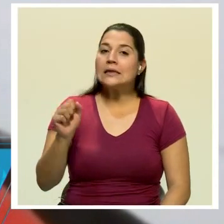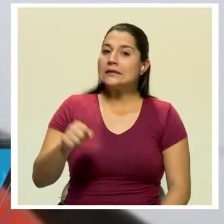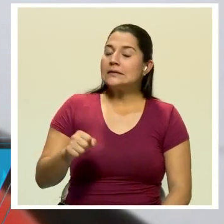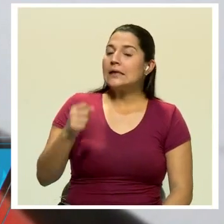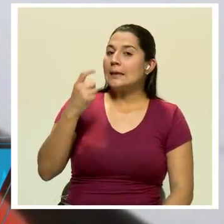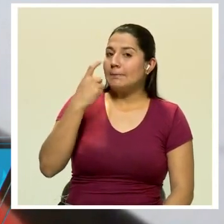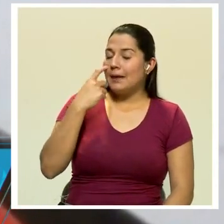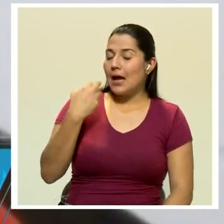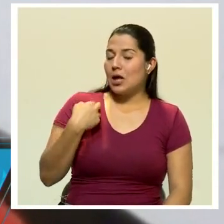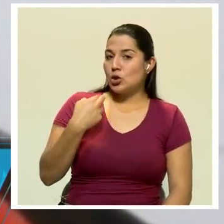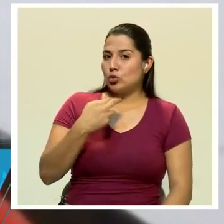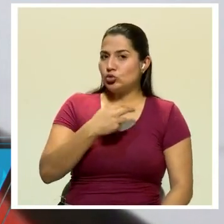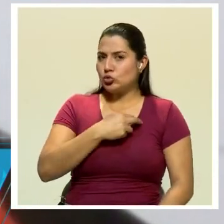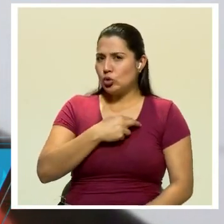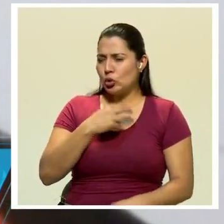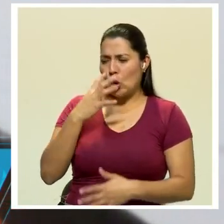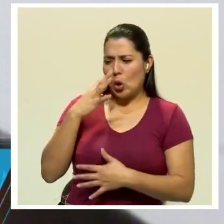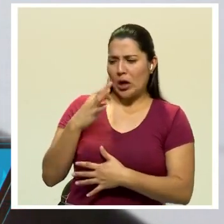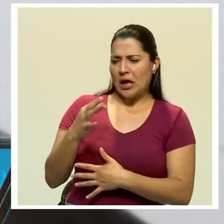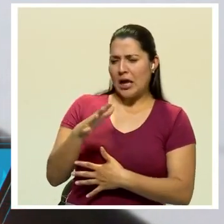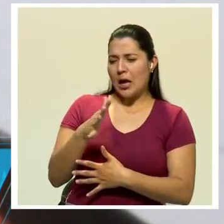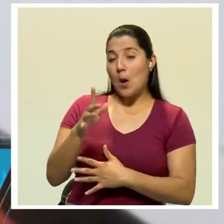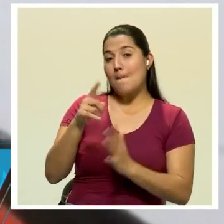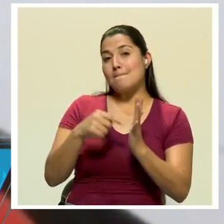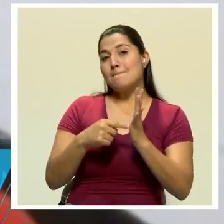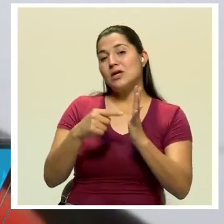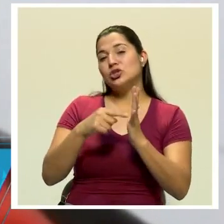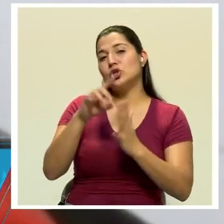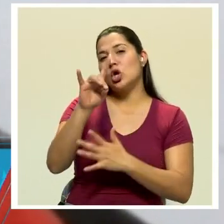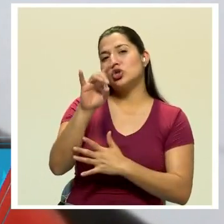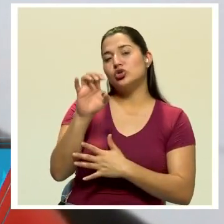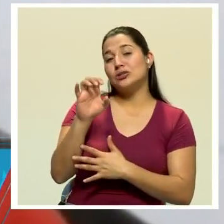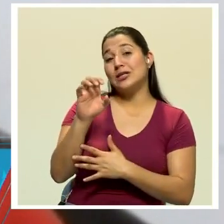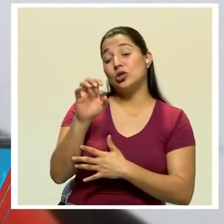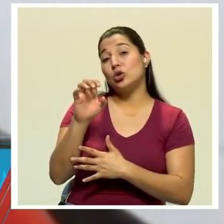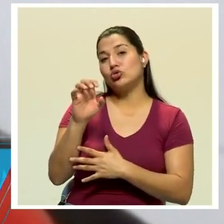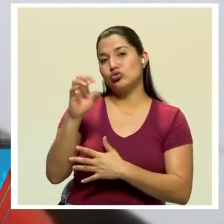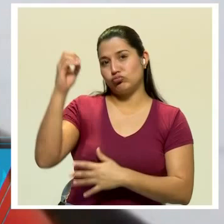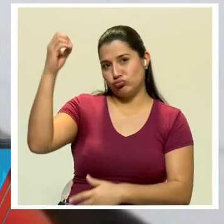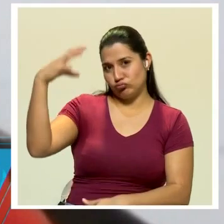nosotros las estimaciones cerca de 1.800.000 kilowatts,